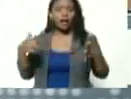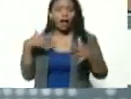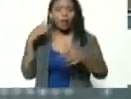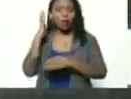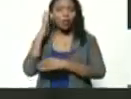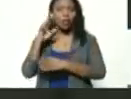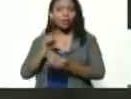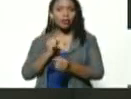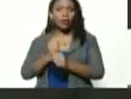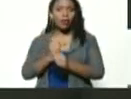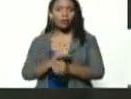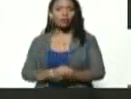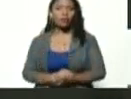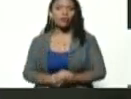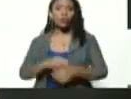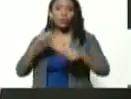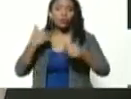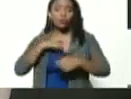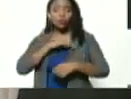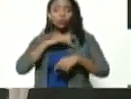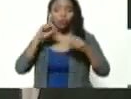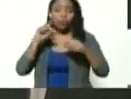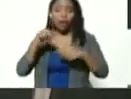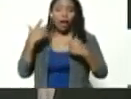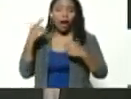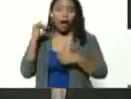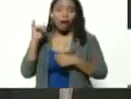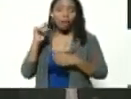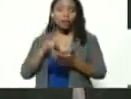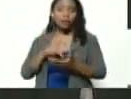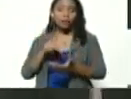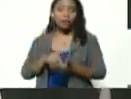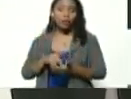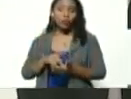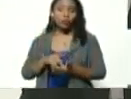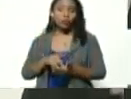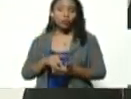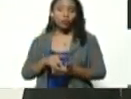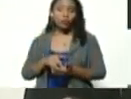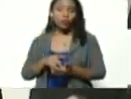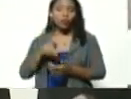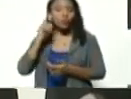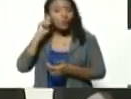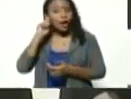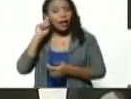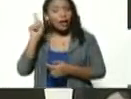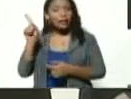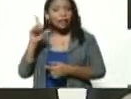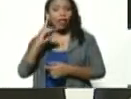trabajo. Muchísimas gracias. Con nosotros también se encuentra Dulce Marrufo, quien es la